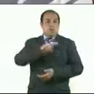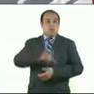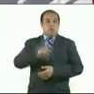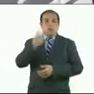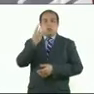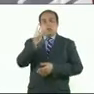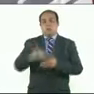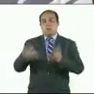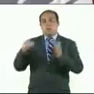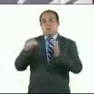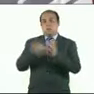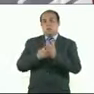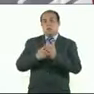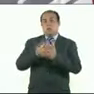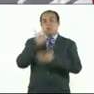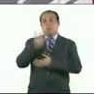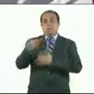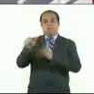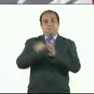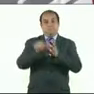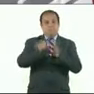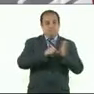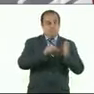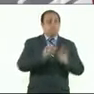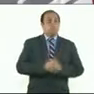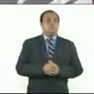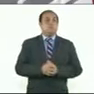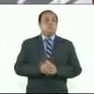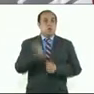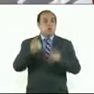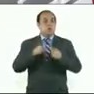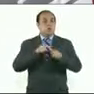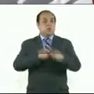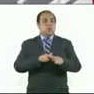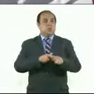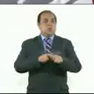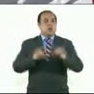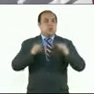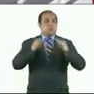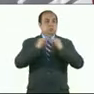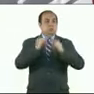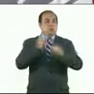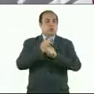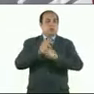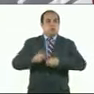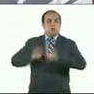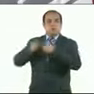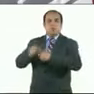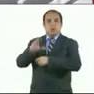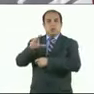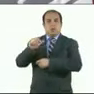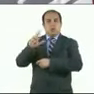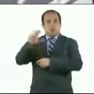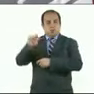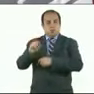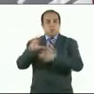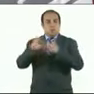a todos. Algunos siguen en albergues. Ahora le doy la palabra a Carlos para que les pueda dar más